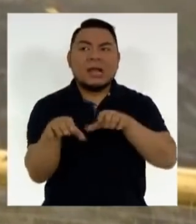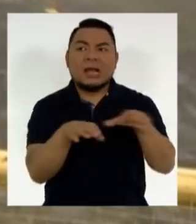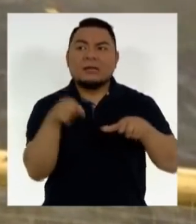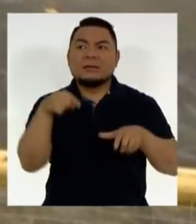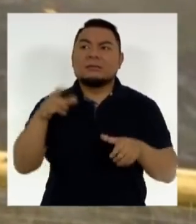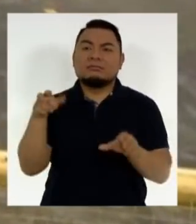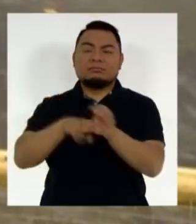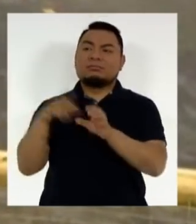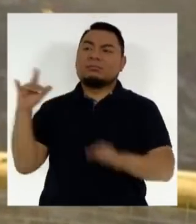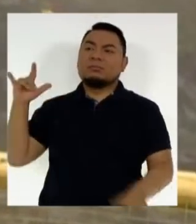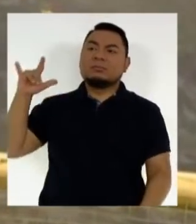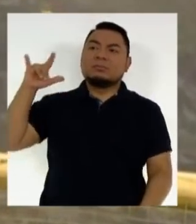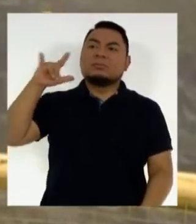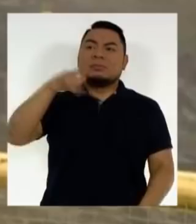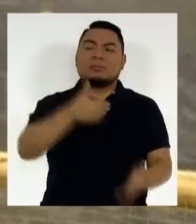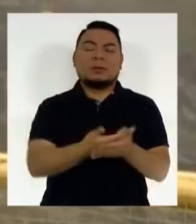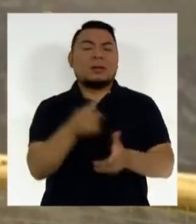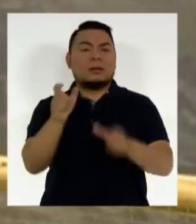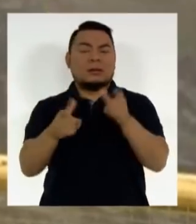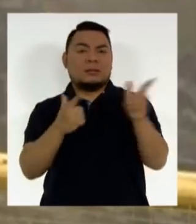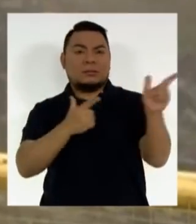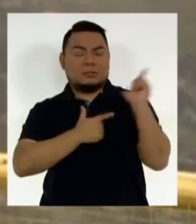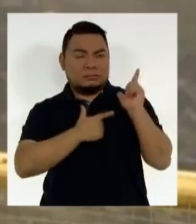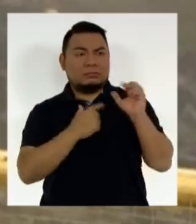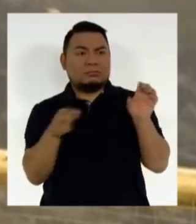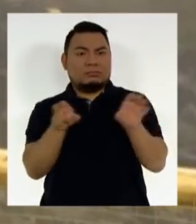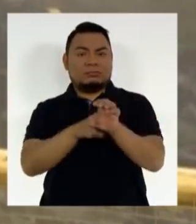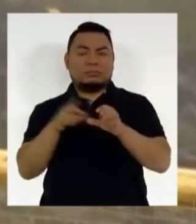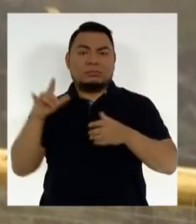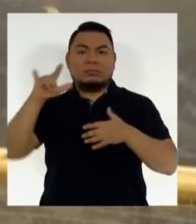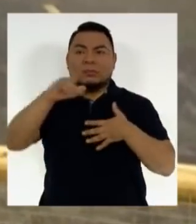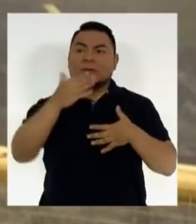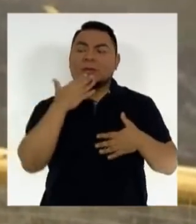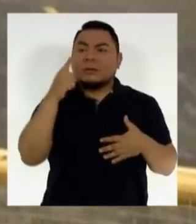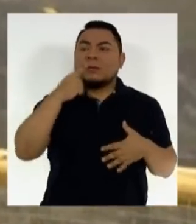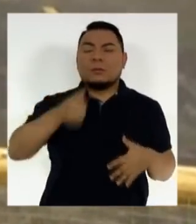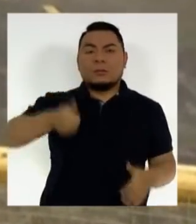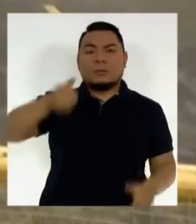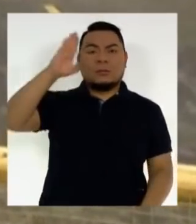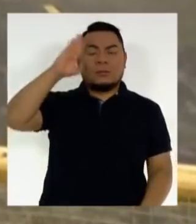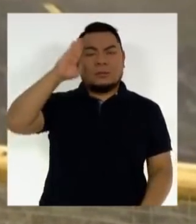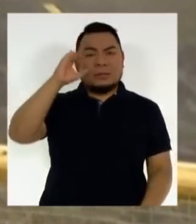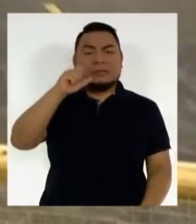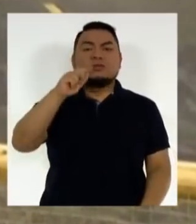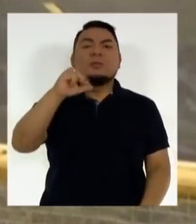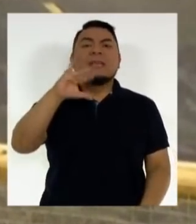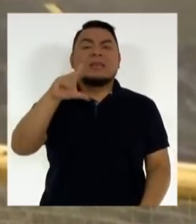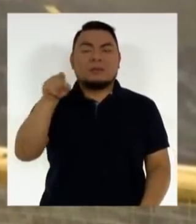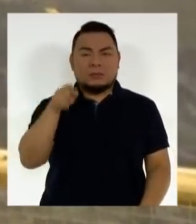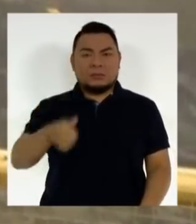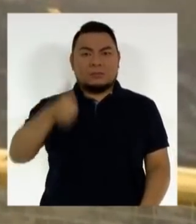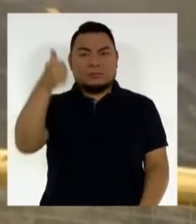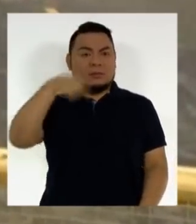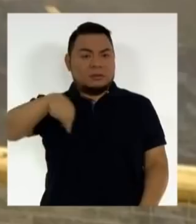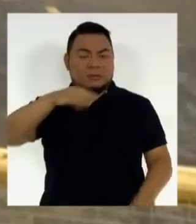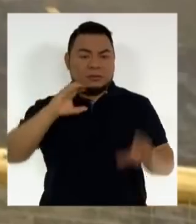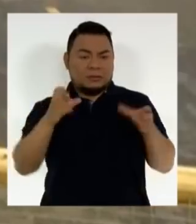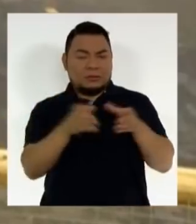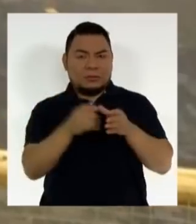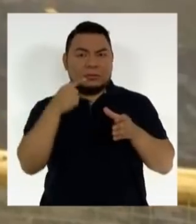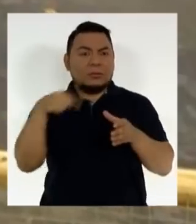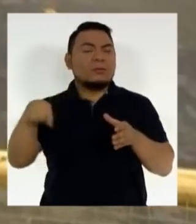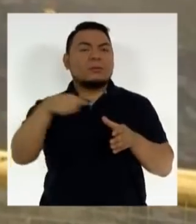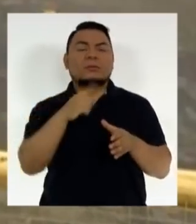vía aérea con miembros del Comando Conjunto de las Fuerzas Armadas, encabezados por el general Astudillo, que es el titular precisamente de este